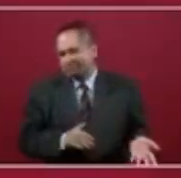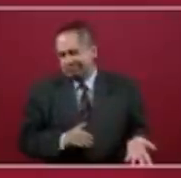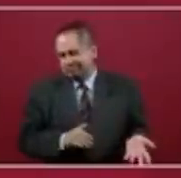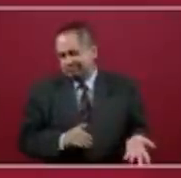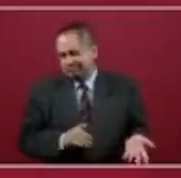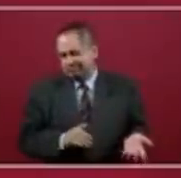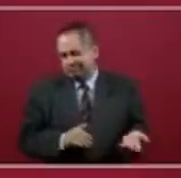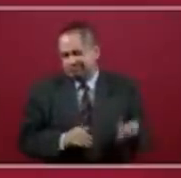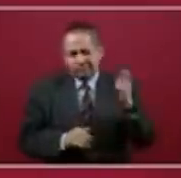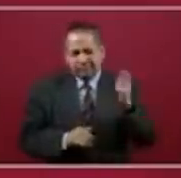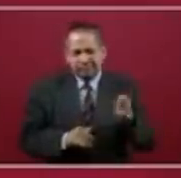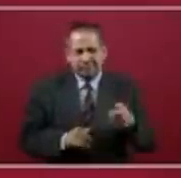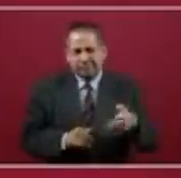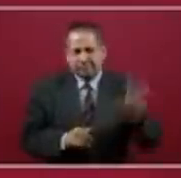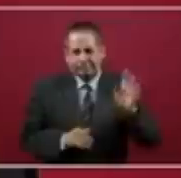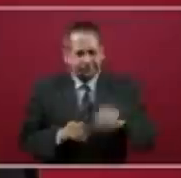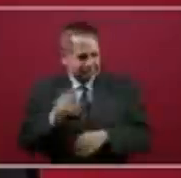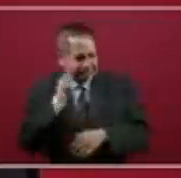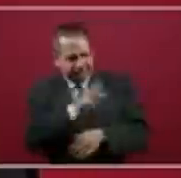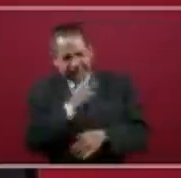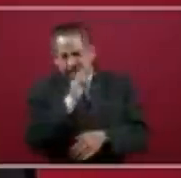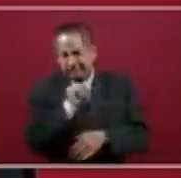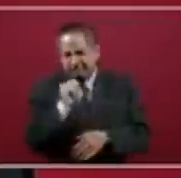pues entonces se ve muy mal.